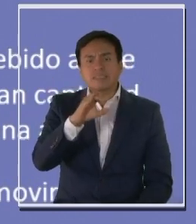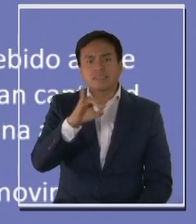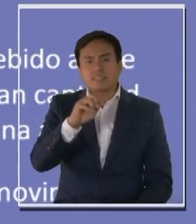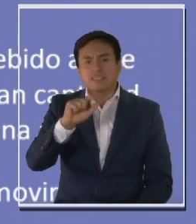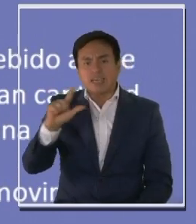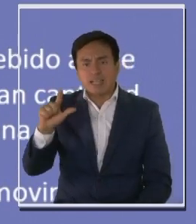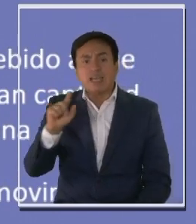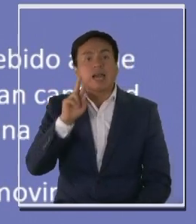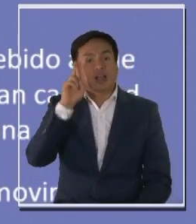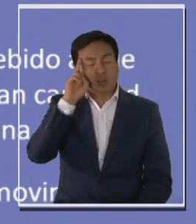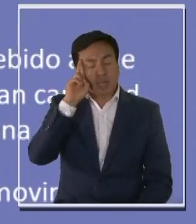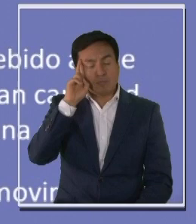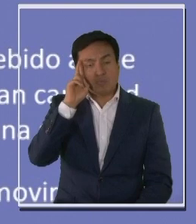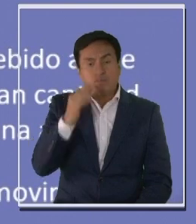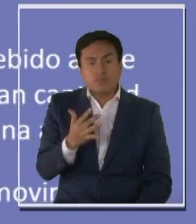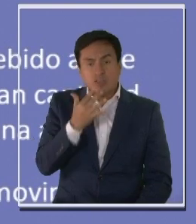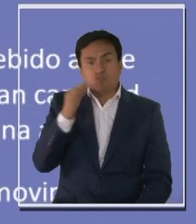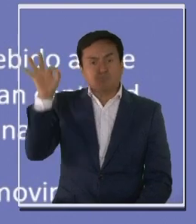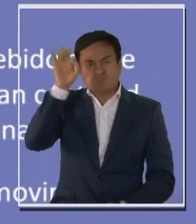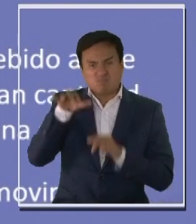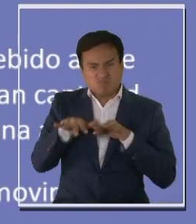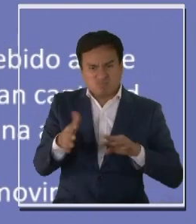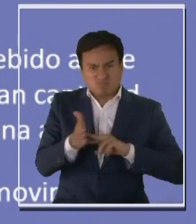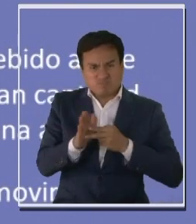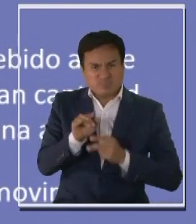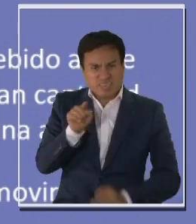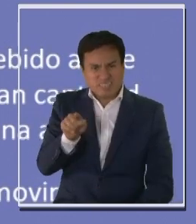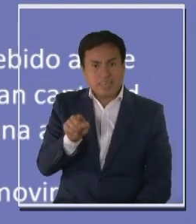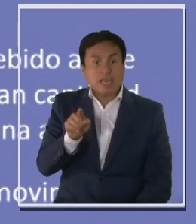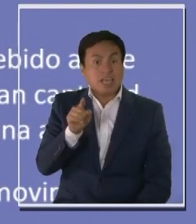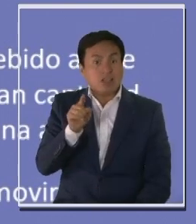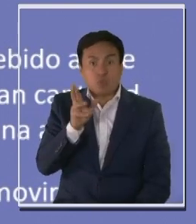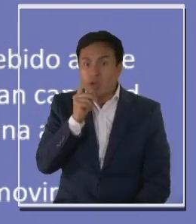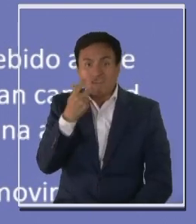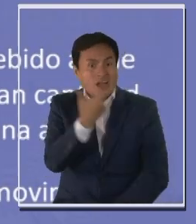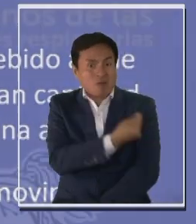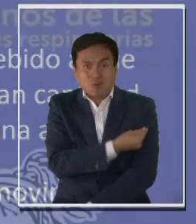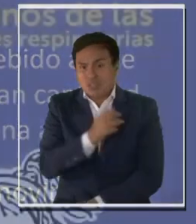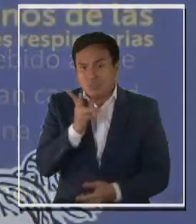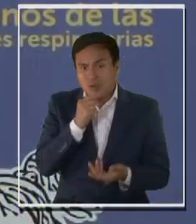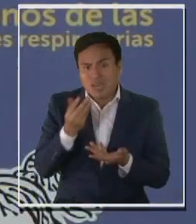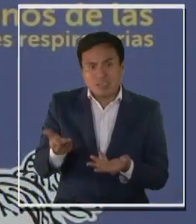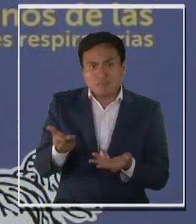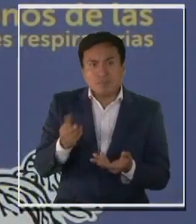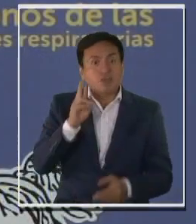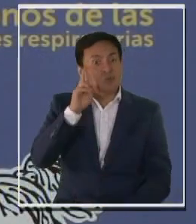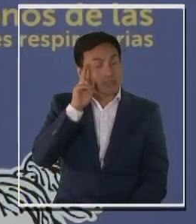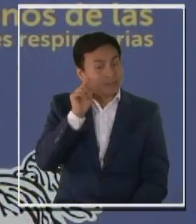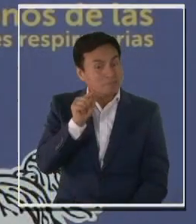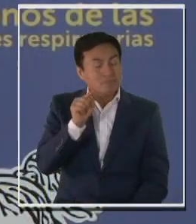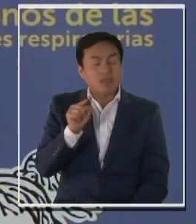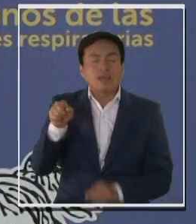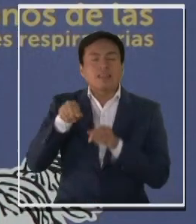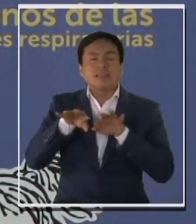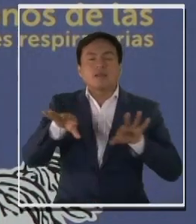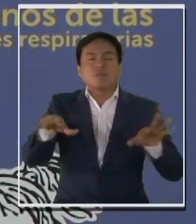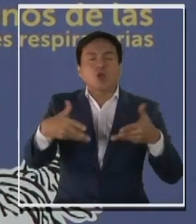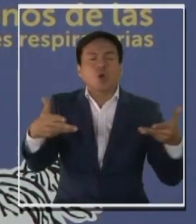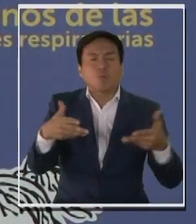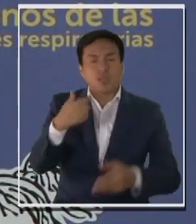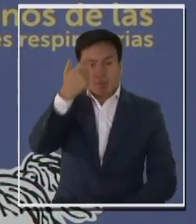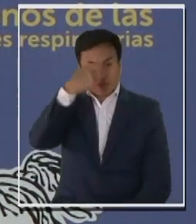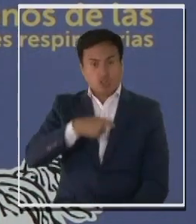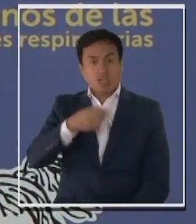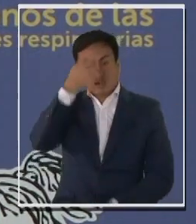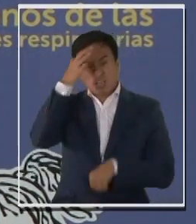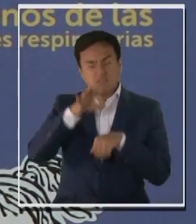recordemos el virus respiratorio esencial no tiene vacuna y se transmite cuando una persona